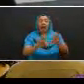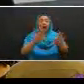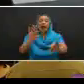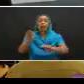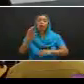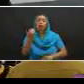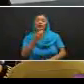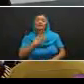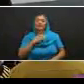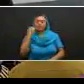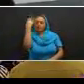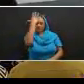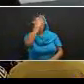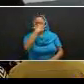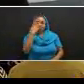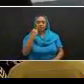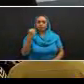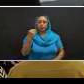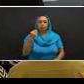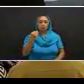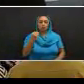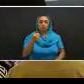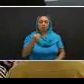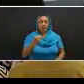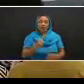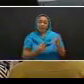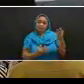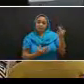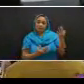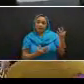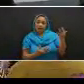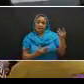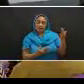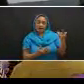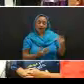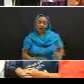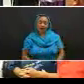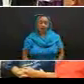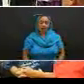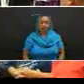trayendo cosas nuevas. Mi espíritu espera.